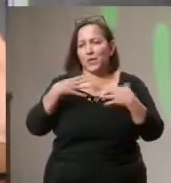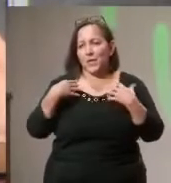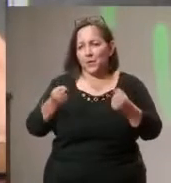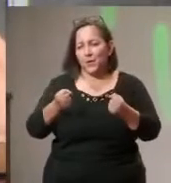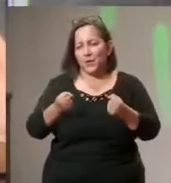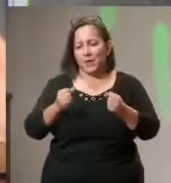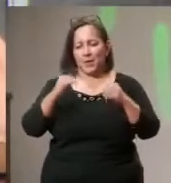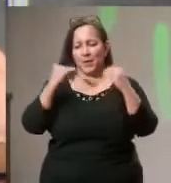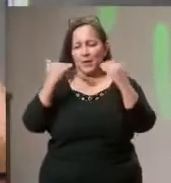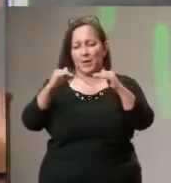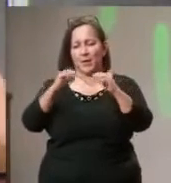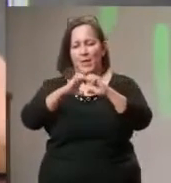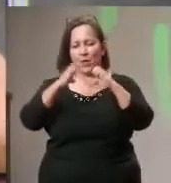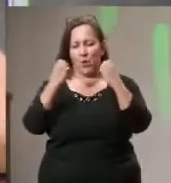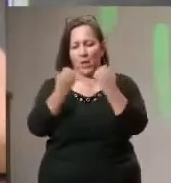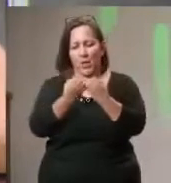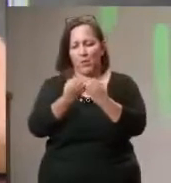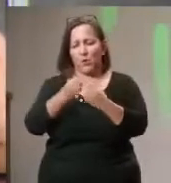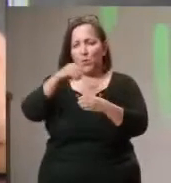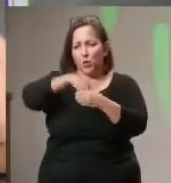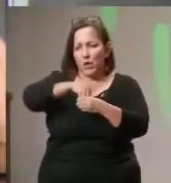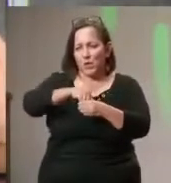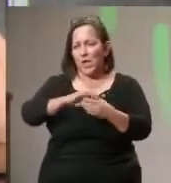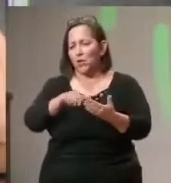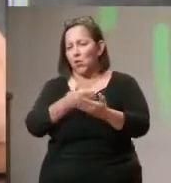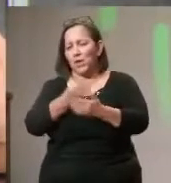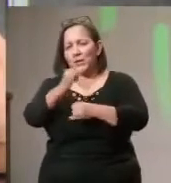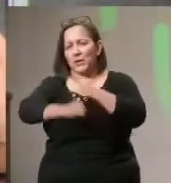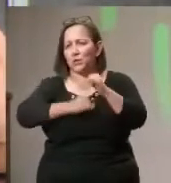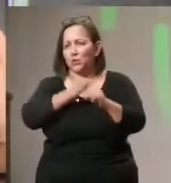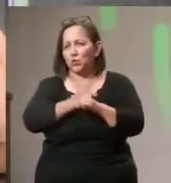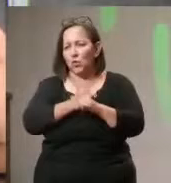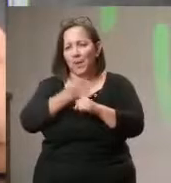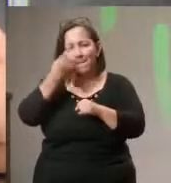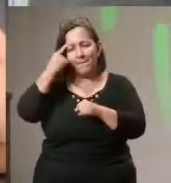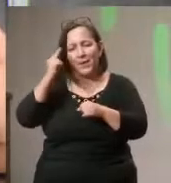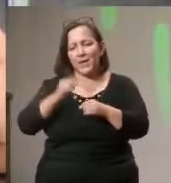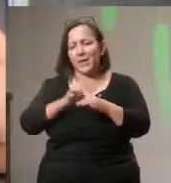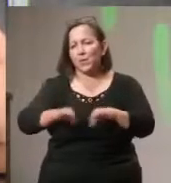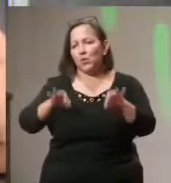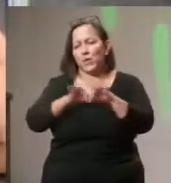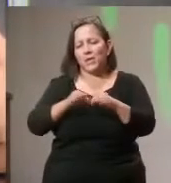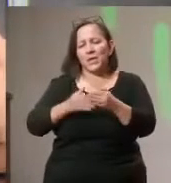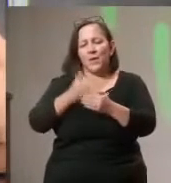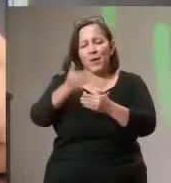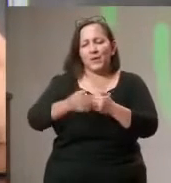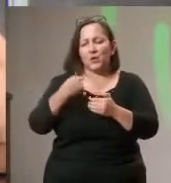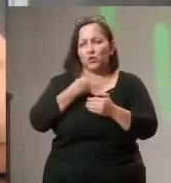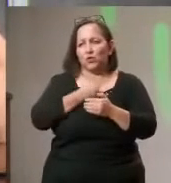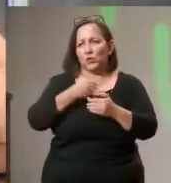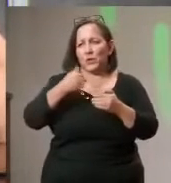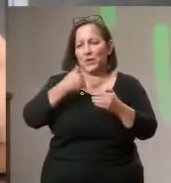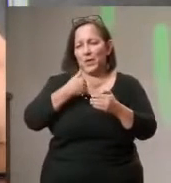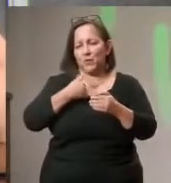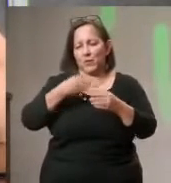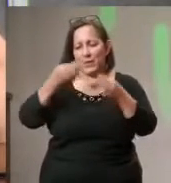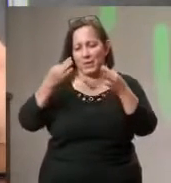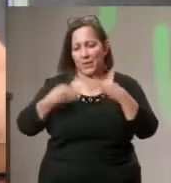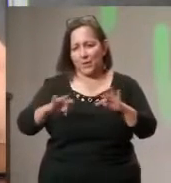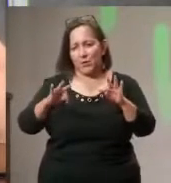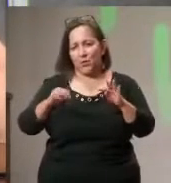este equipo interdisciplinario y a involucrar a todas las instituciones de la importancia del avance que tenemos que tener en el tratamiento de aguas